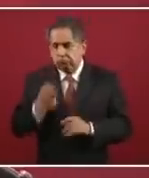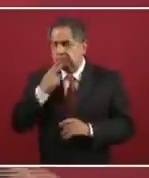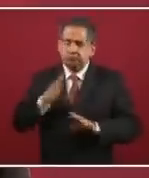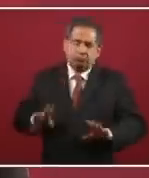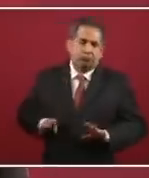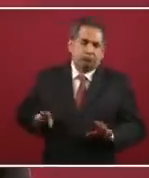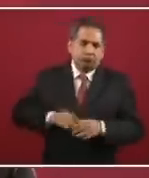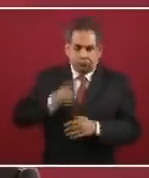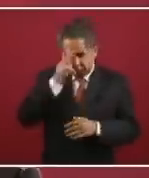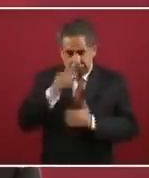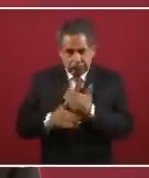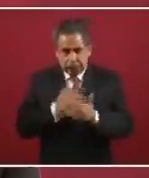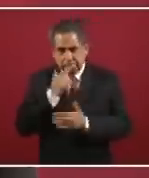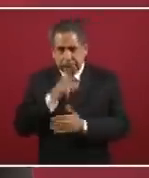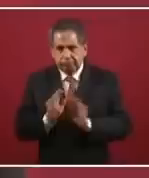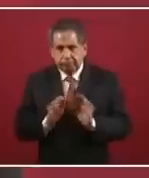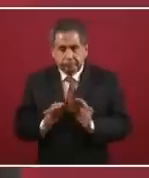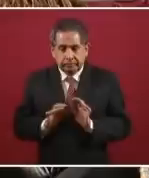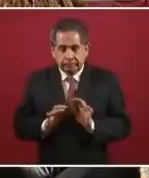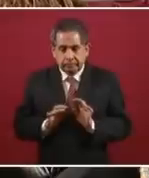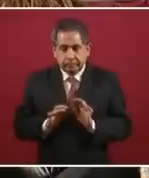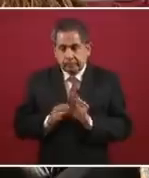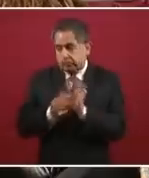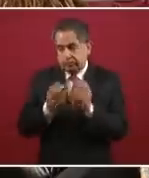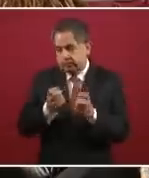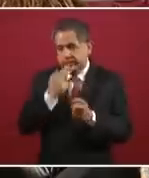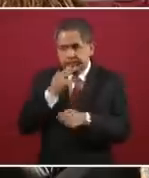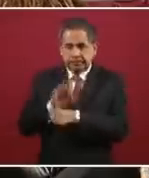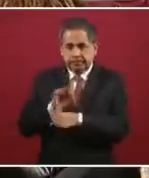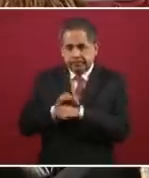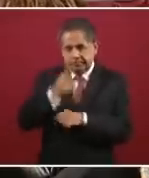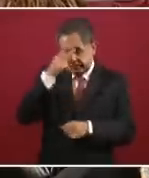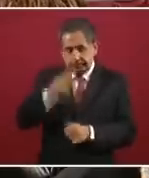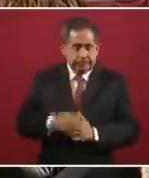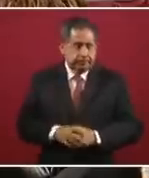de México, no en contra. Si no, no lo estaríamos haciendo. Entonces,